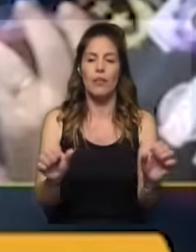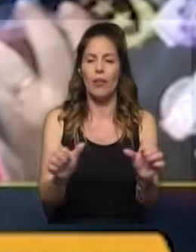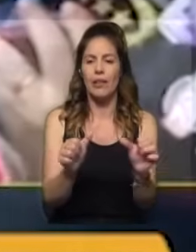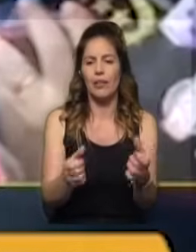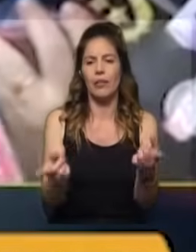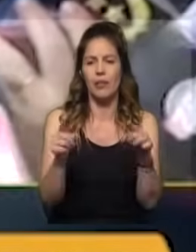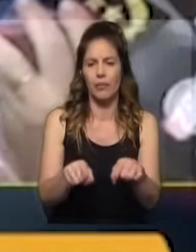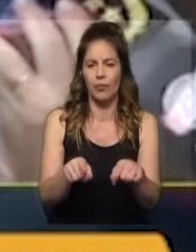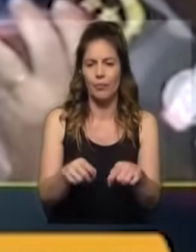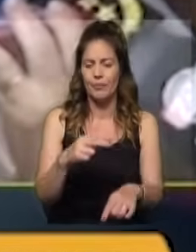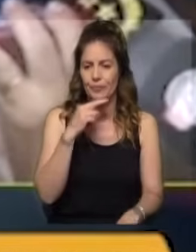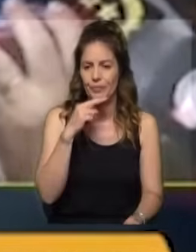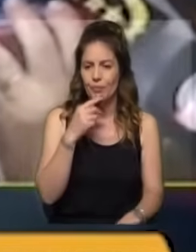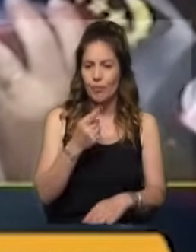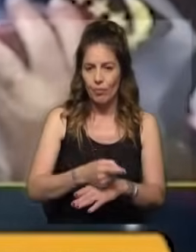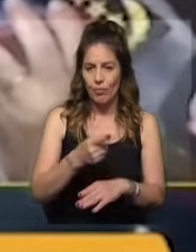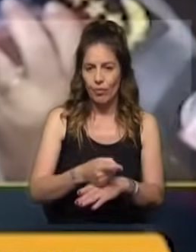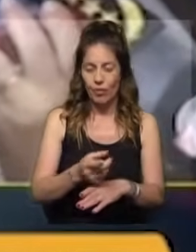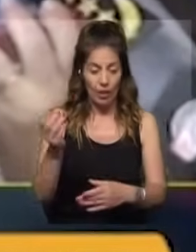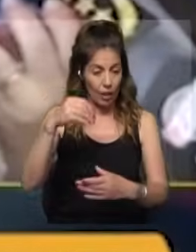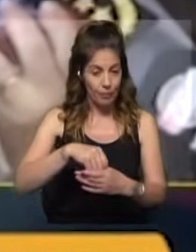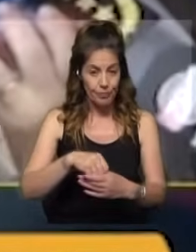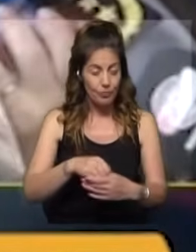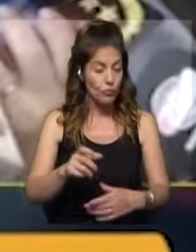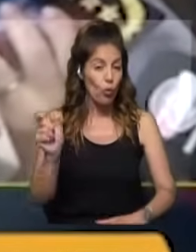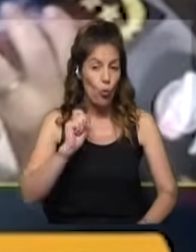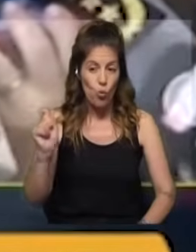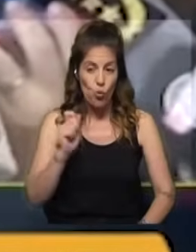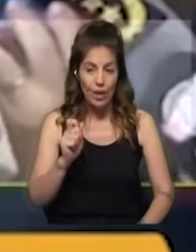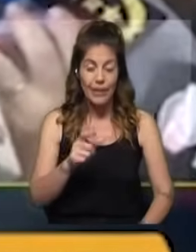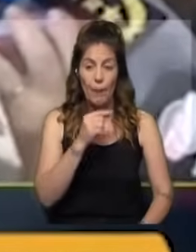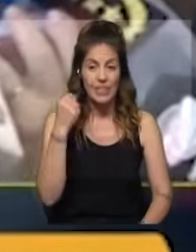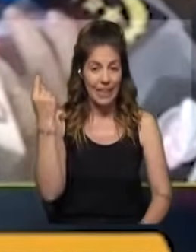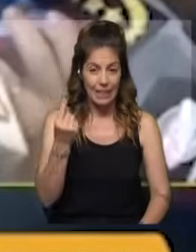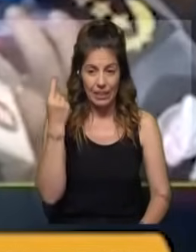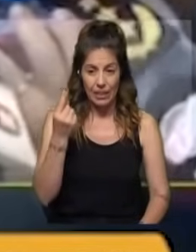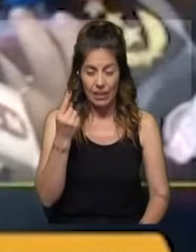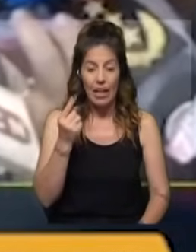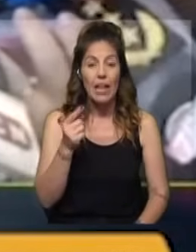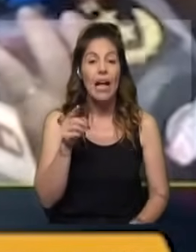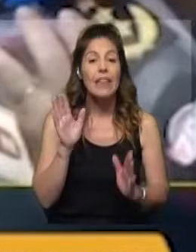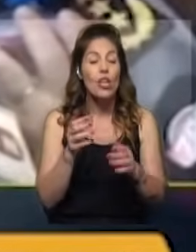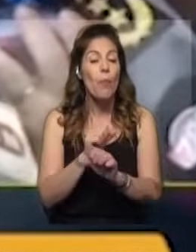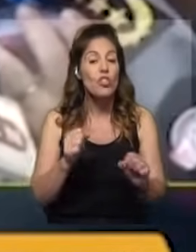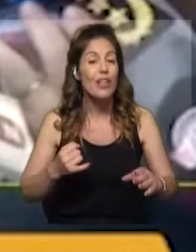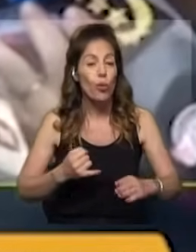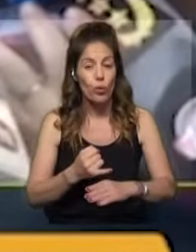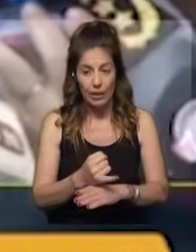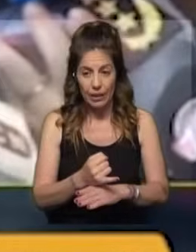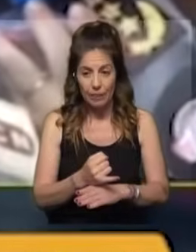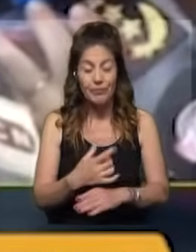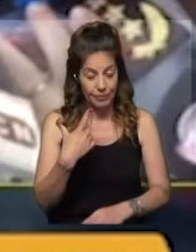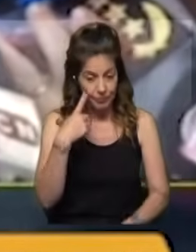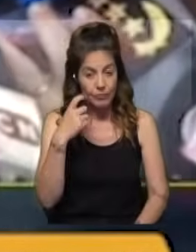mismo viernes yo había ordenado una intervención urgente a Interpol atendiendo a la posible irregularidad cosa que se